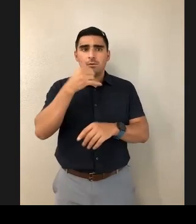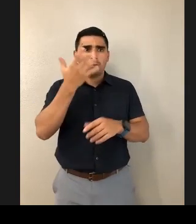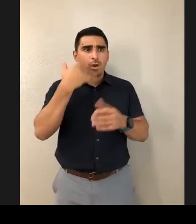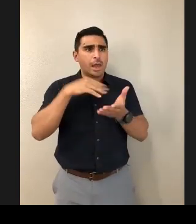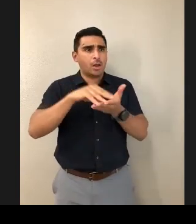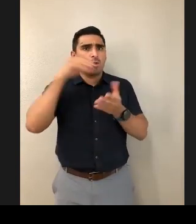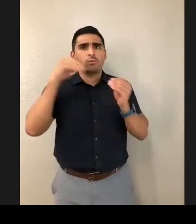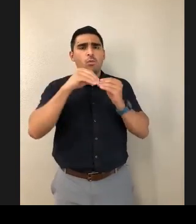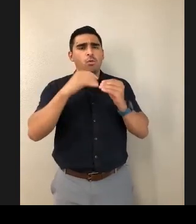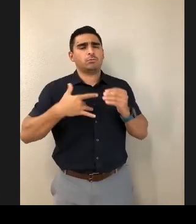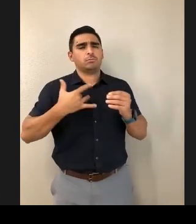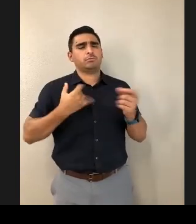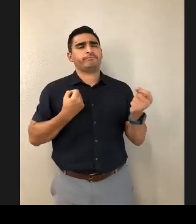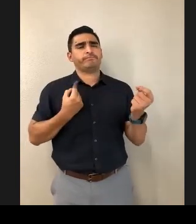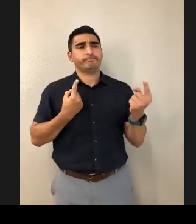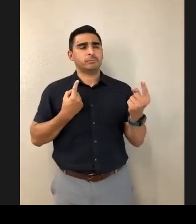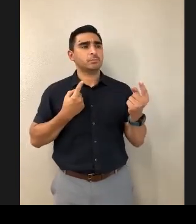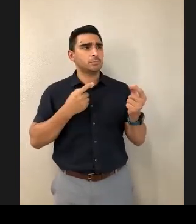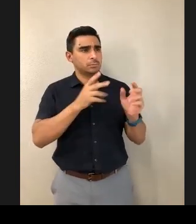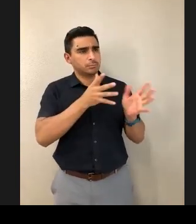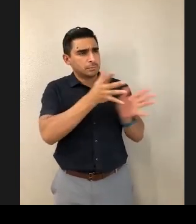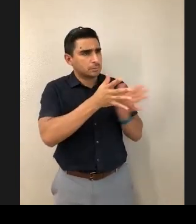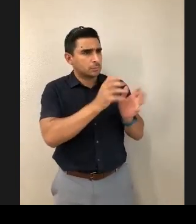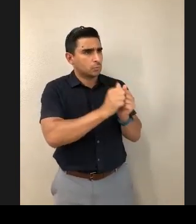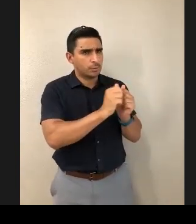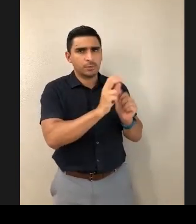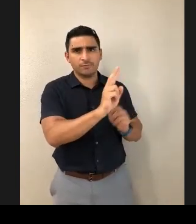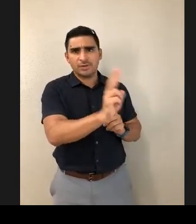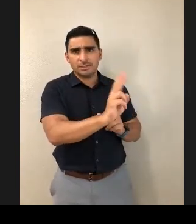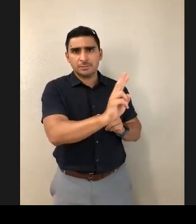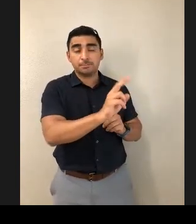a aprender un nivel de empatía, de